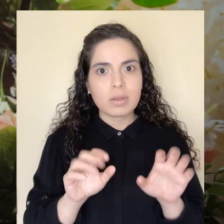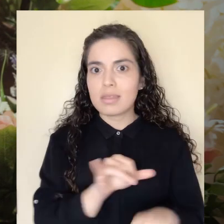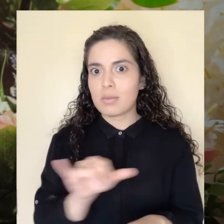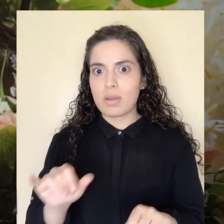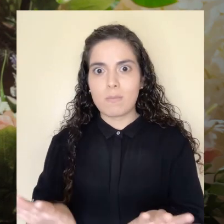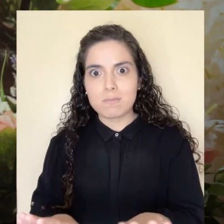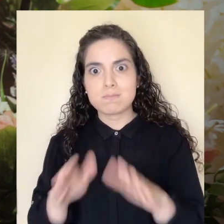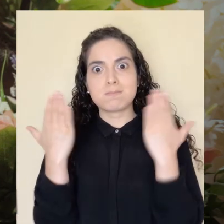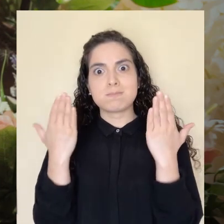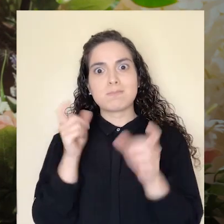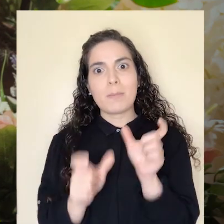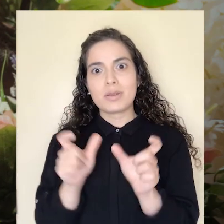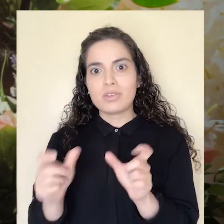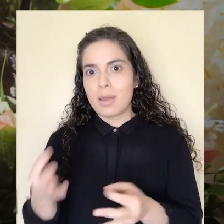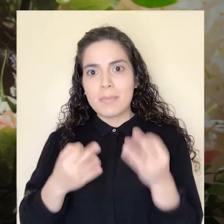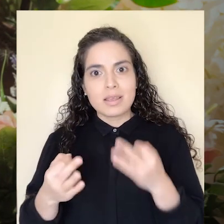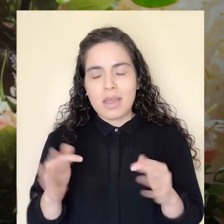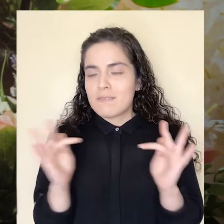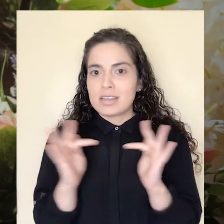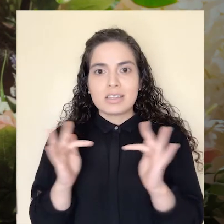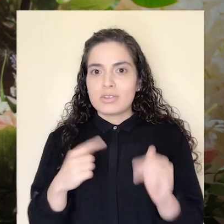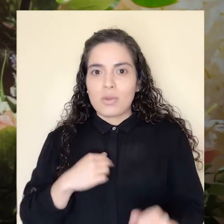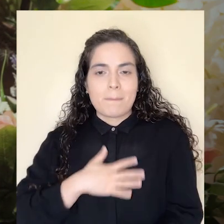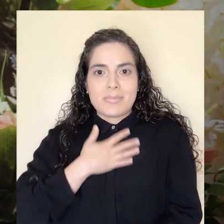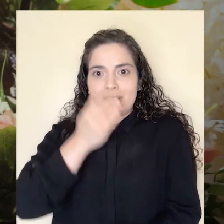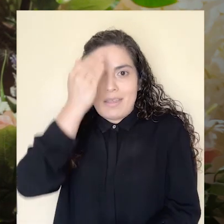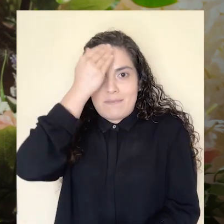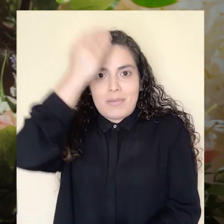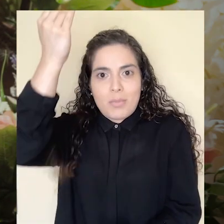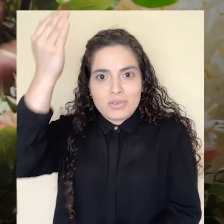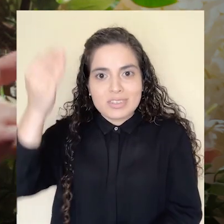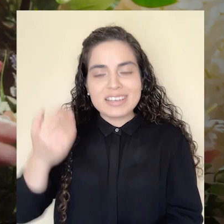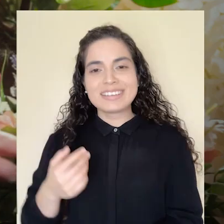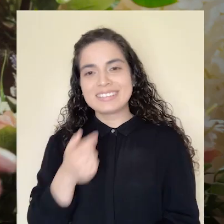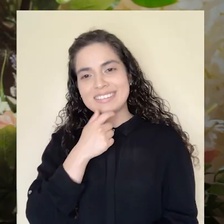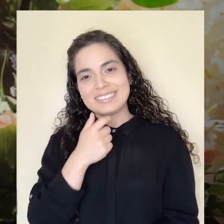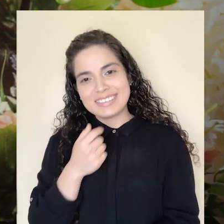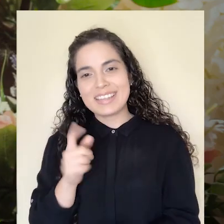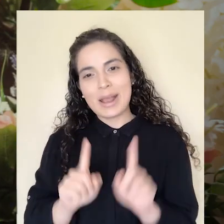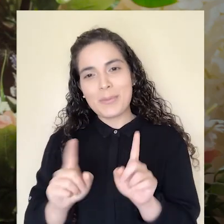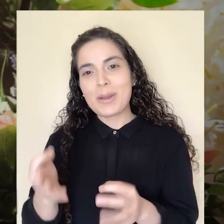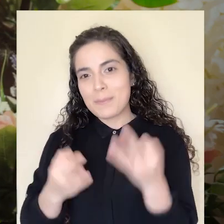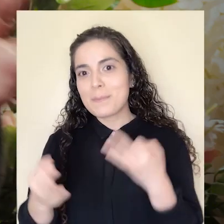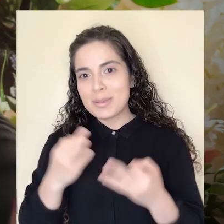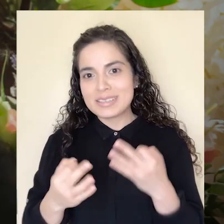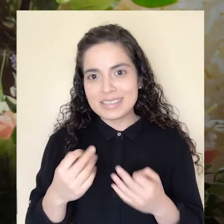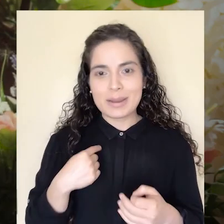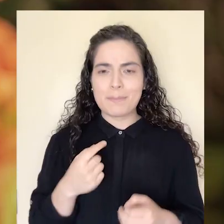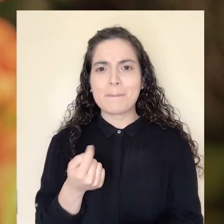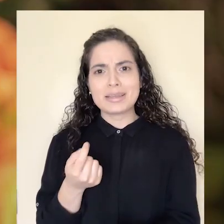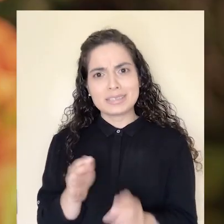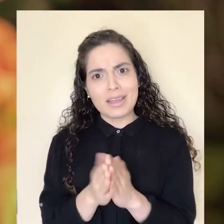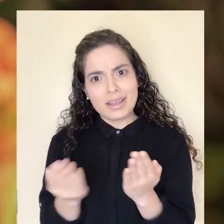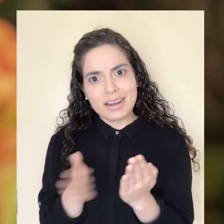porque ahí yo me sentía toda una artista, porque todos me felicitaban por el trabajo que había hecho, y tengo testigos que lo pueden afirmar, que me decían que parecía de